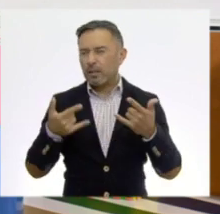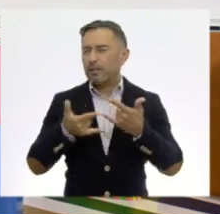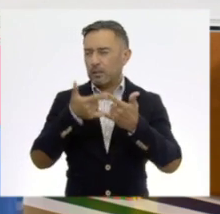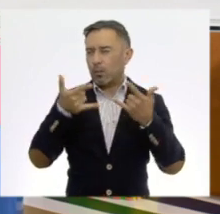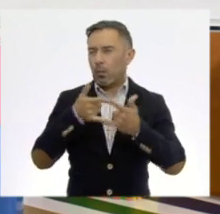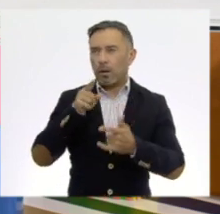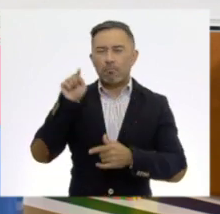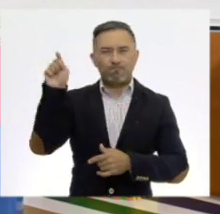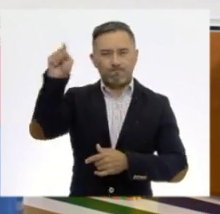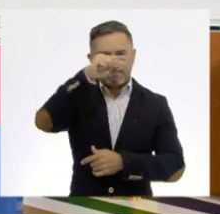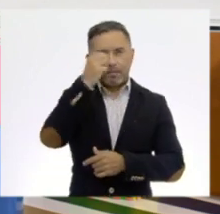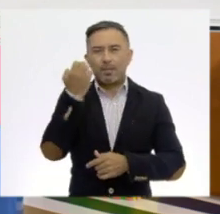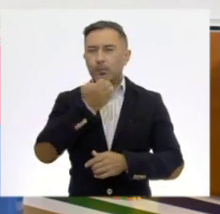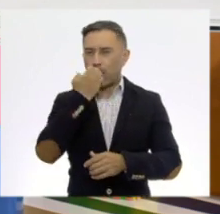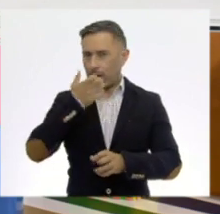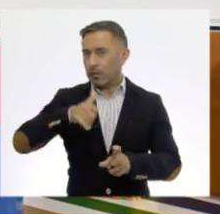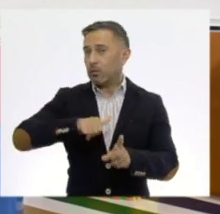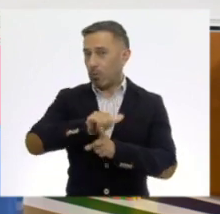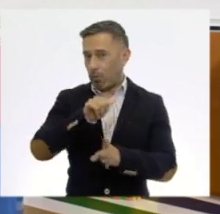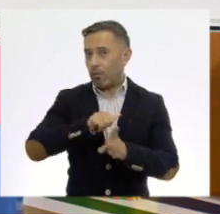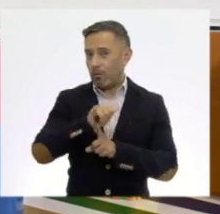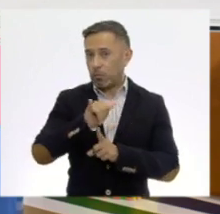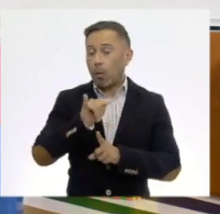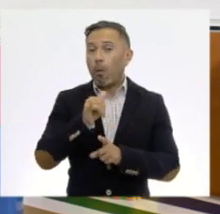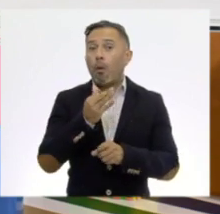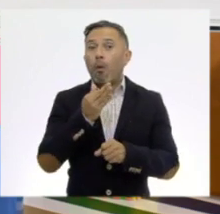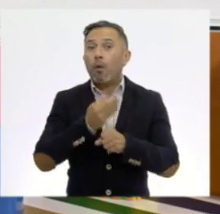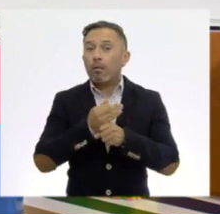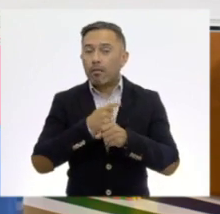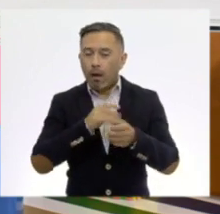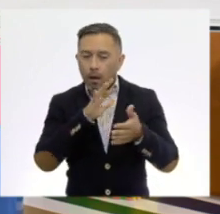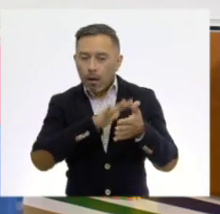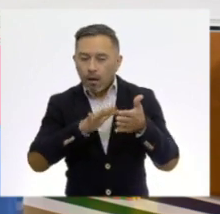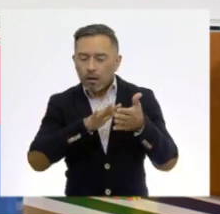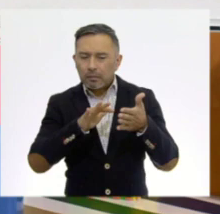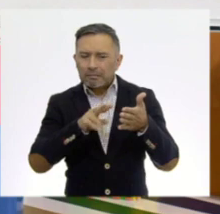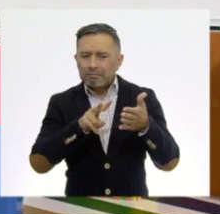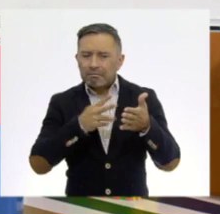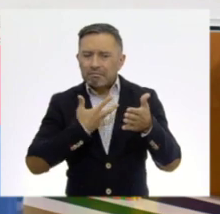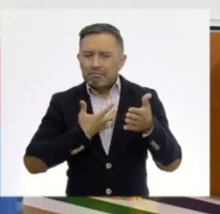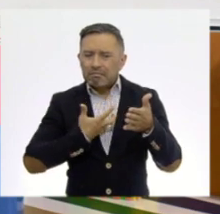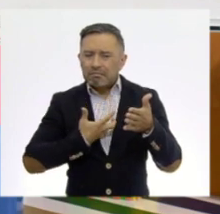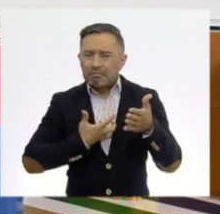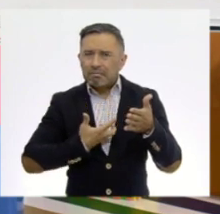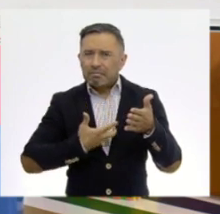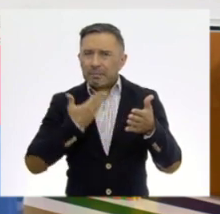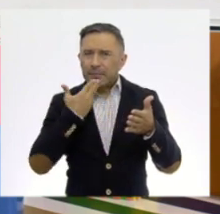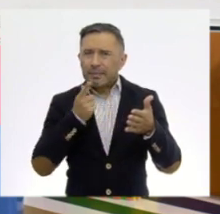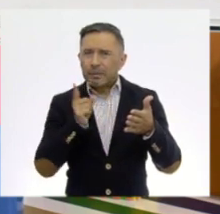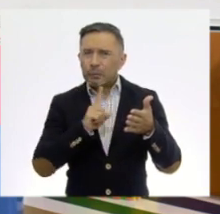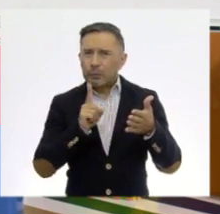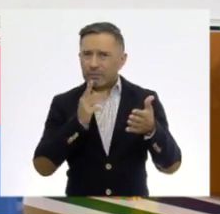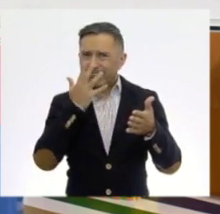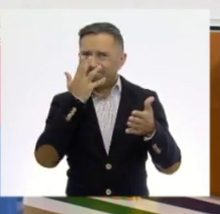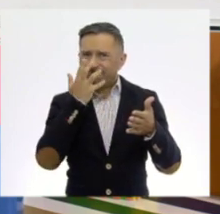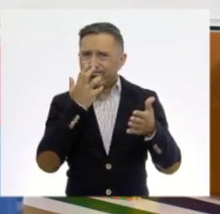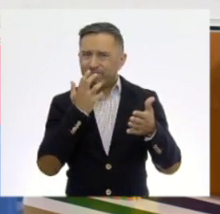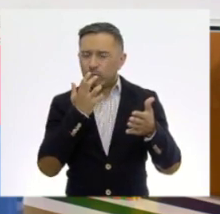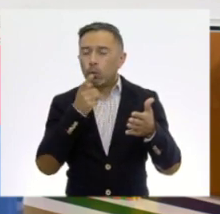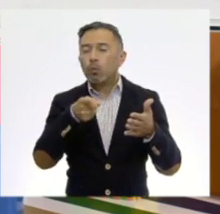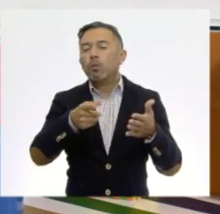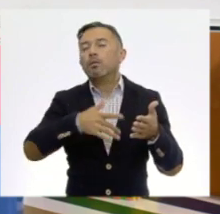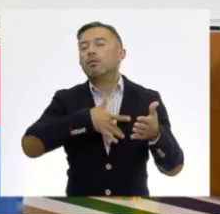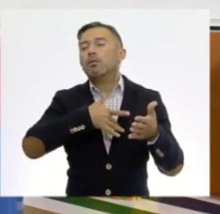es posible que no sea agradable lo que vamos a leer, pero debes imaginar que es a ti a quien te está sucediendo para